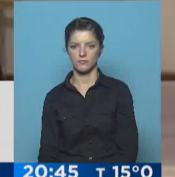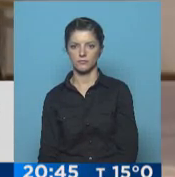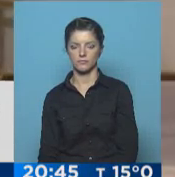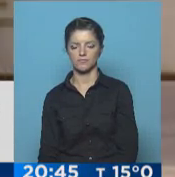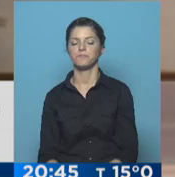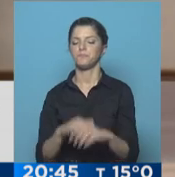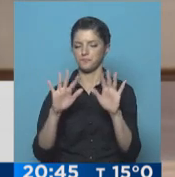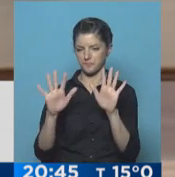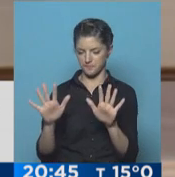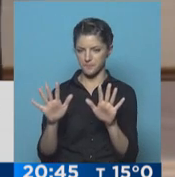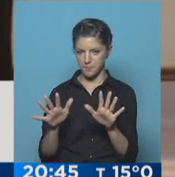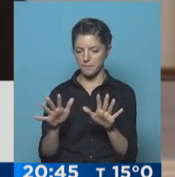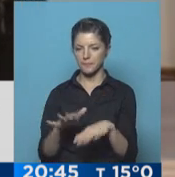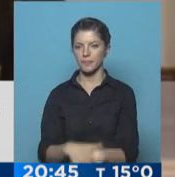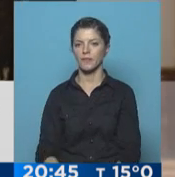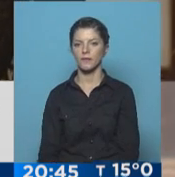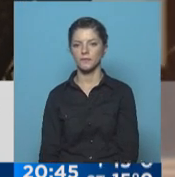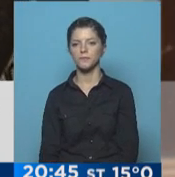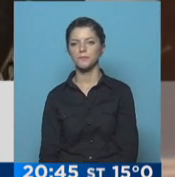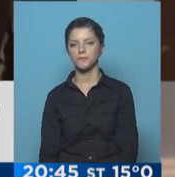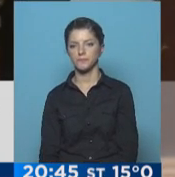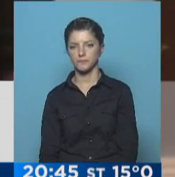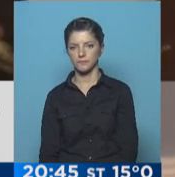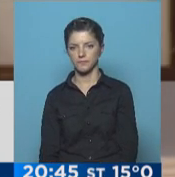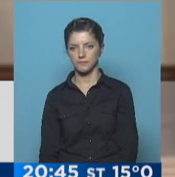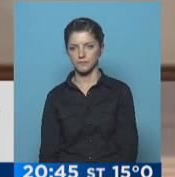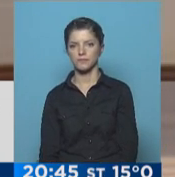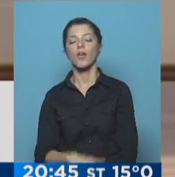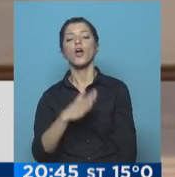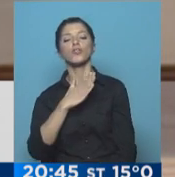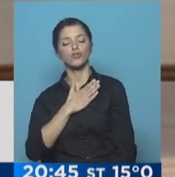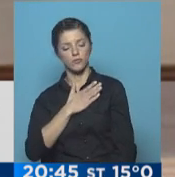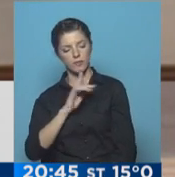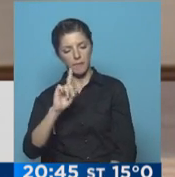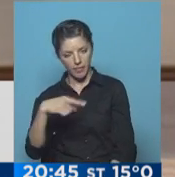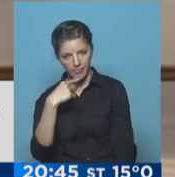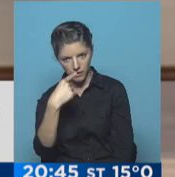Miren, miren, yo les digo también,